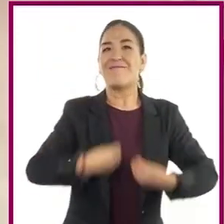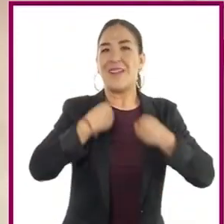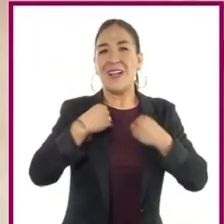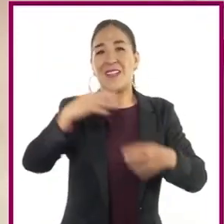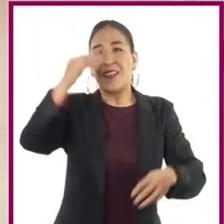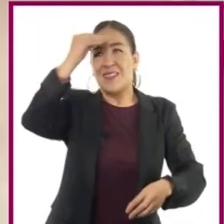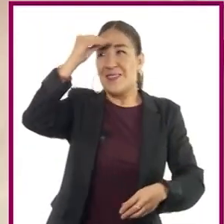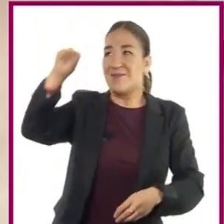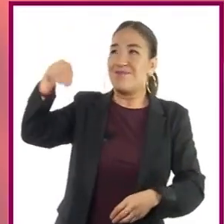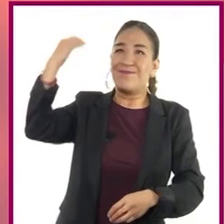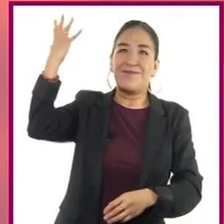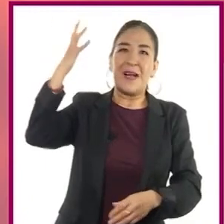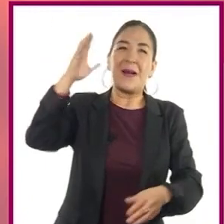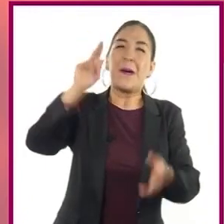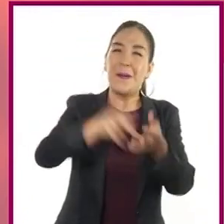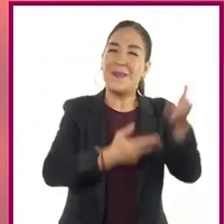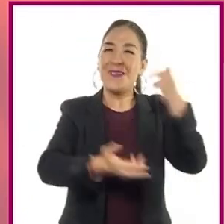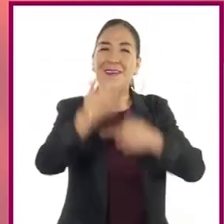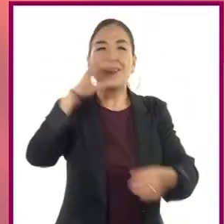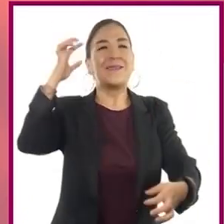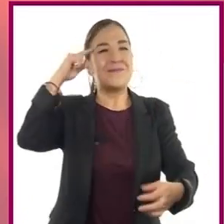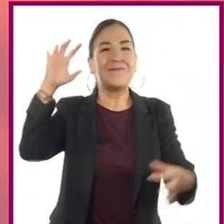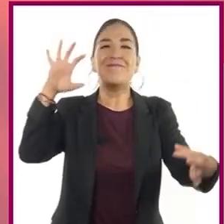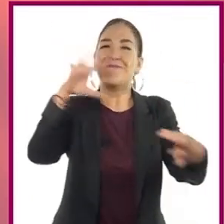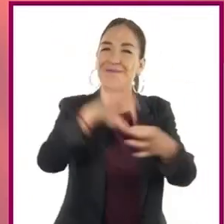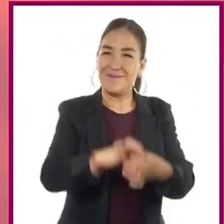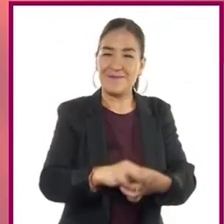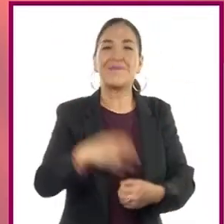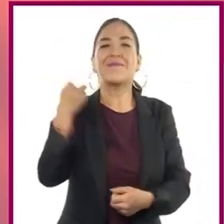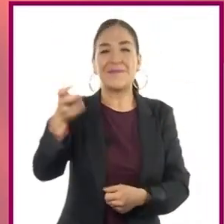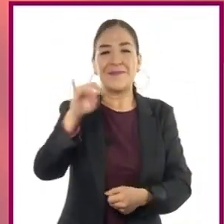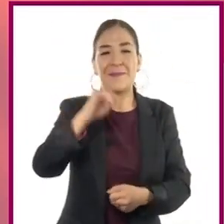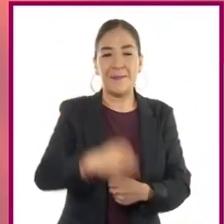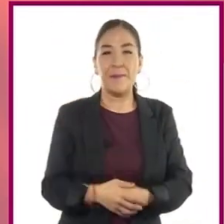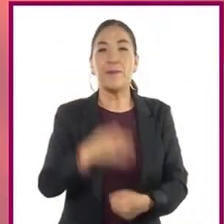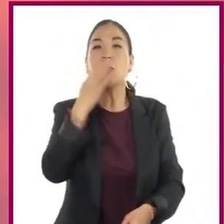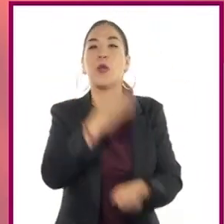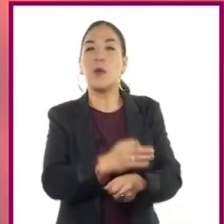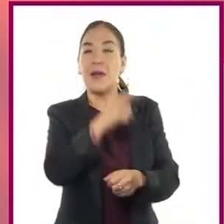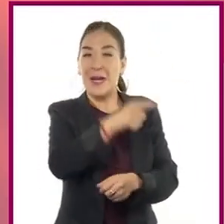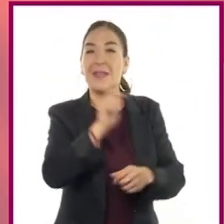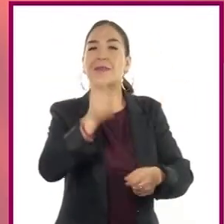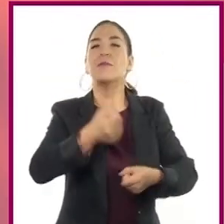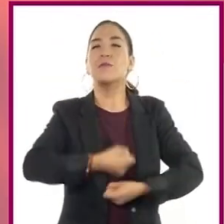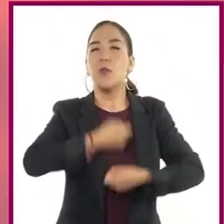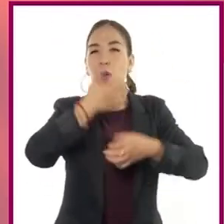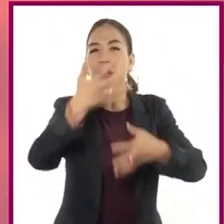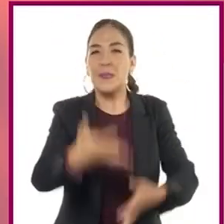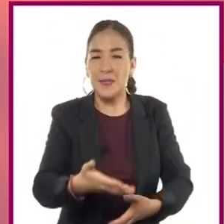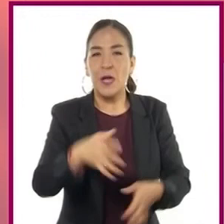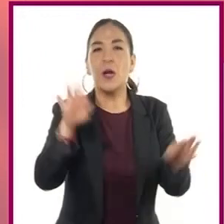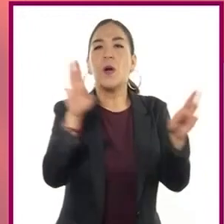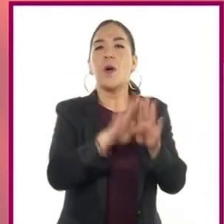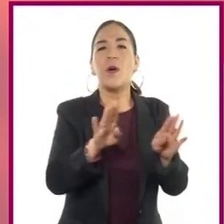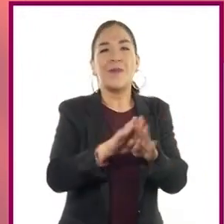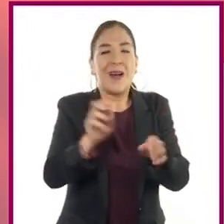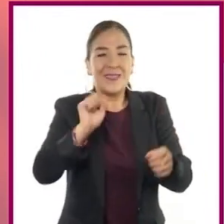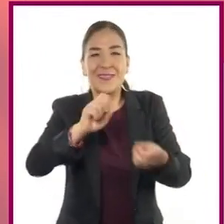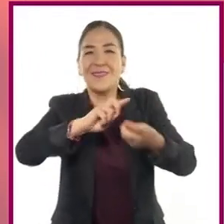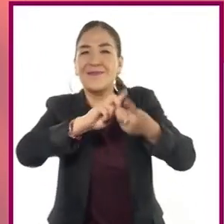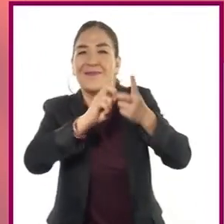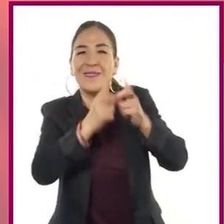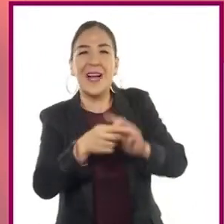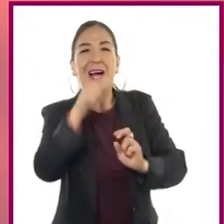tenía olvidados. Así es. Uh-huh. En la poesía muchas veces se escurre la nostalgia del